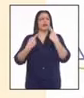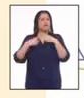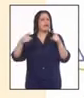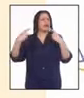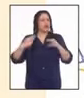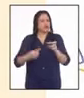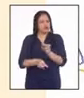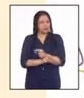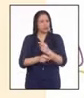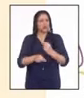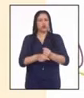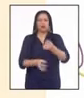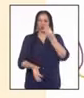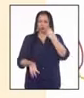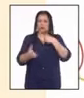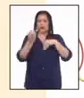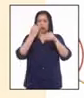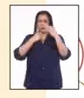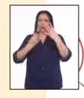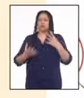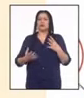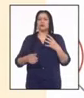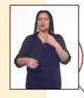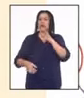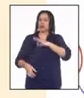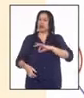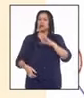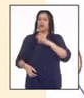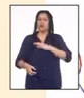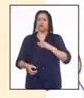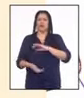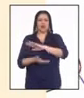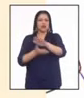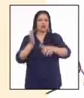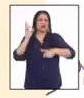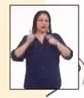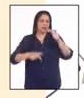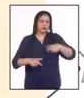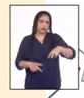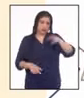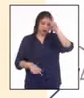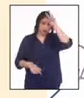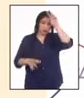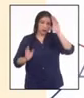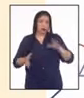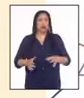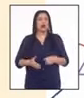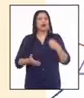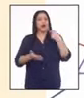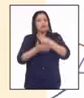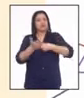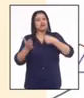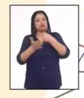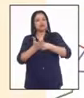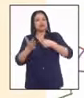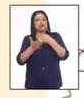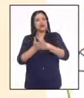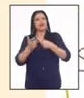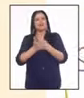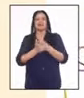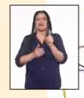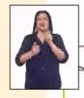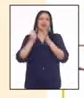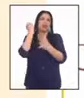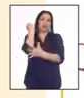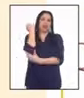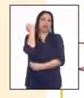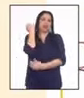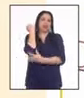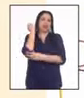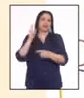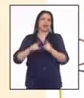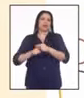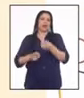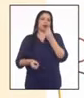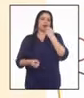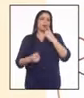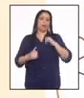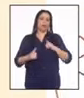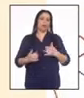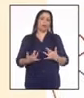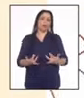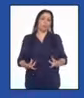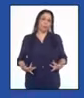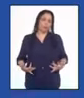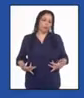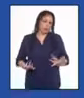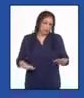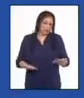productos alimenticios que beneficien a la población peruana en la lucha contra la pobreza y la desnutrición.